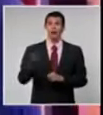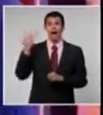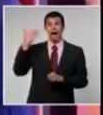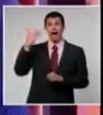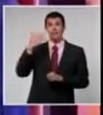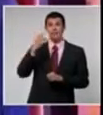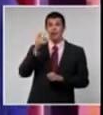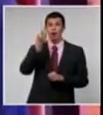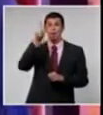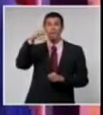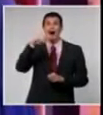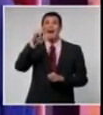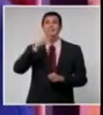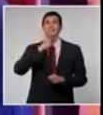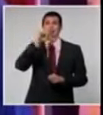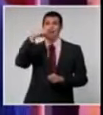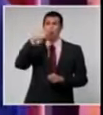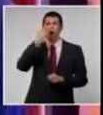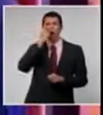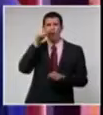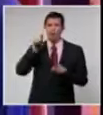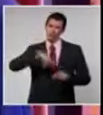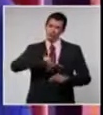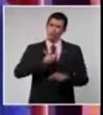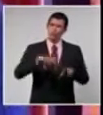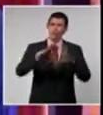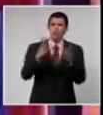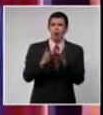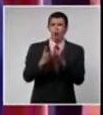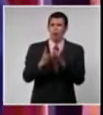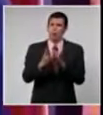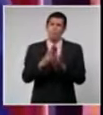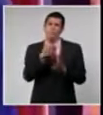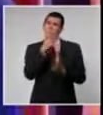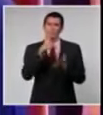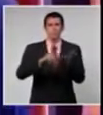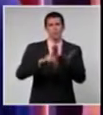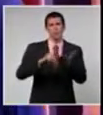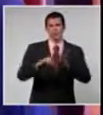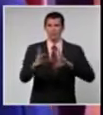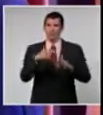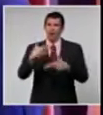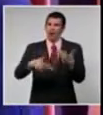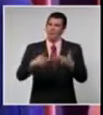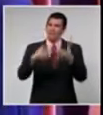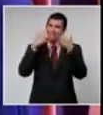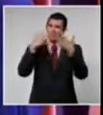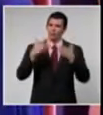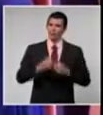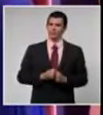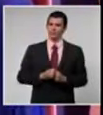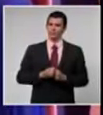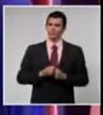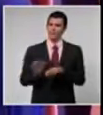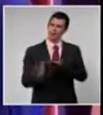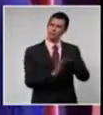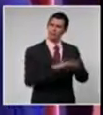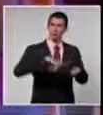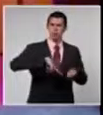cubana. La flautista Nurka González interpretó la obra Sonata para flauta que le compuso Díez Nieto